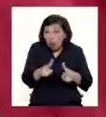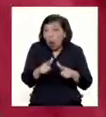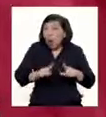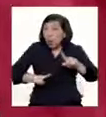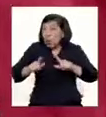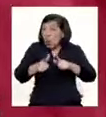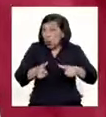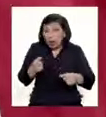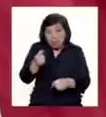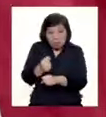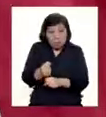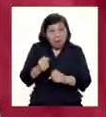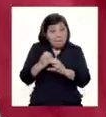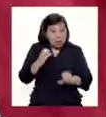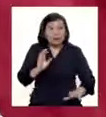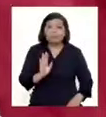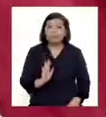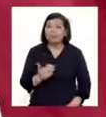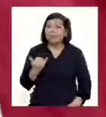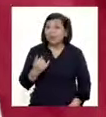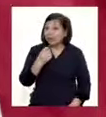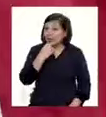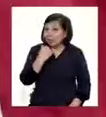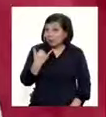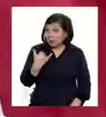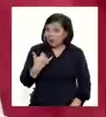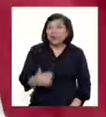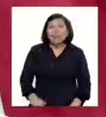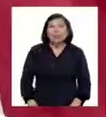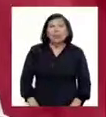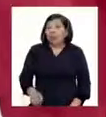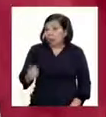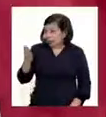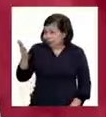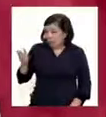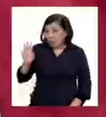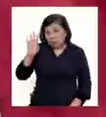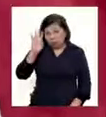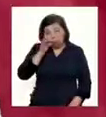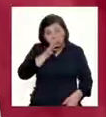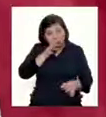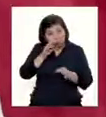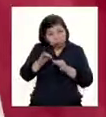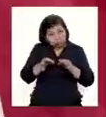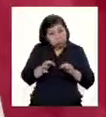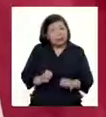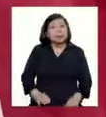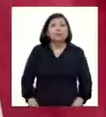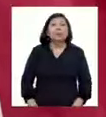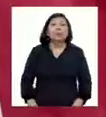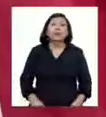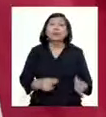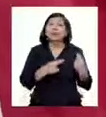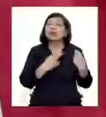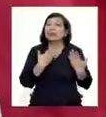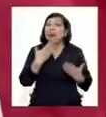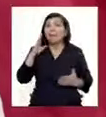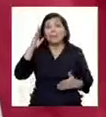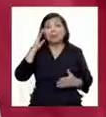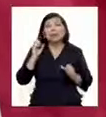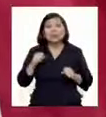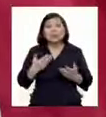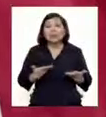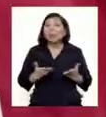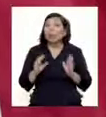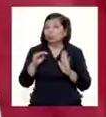también han estado atacando buses. Bueno, como lo va a informar ahora el Comandante General de la Policía Nacional de Perú, parte del compromiso asumido por la policía y que lo